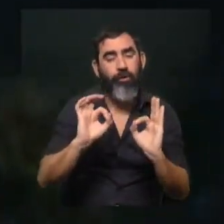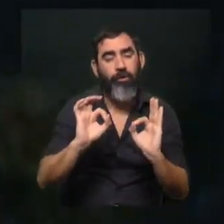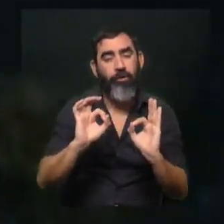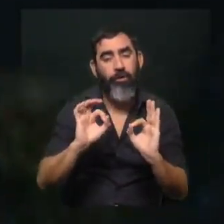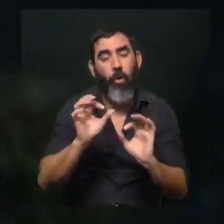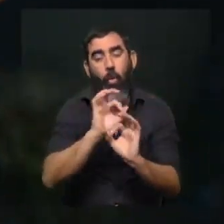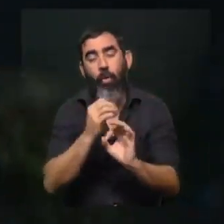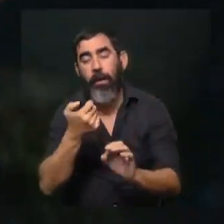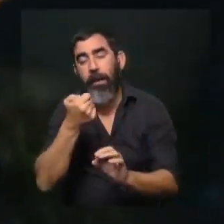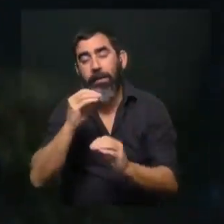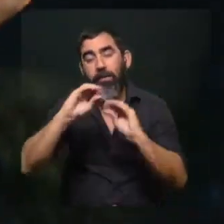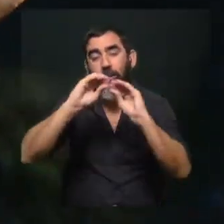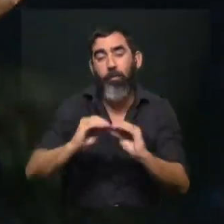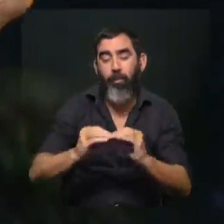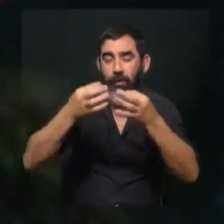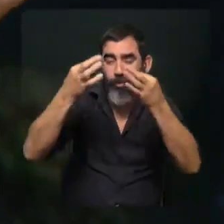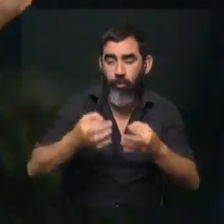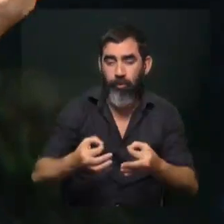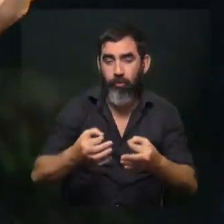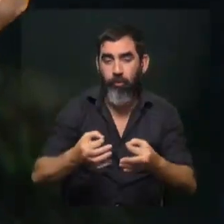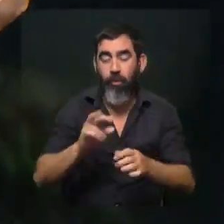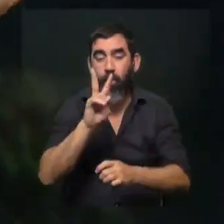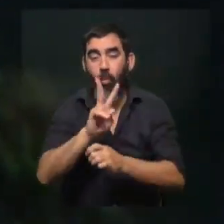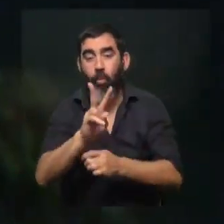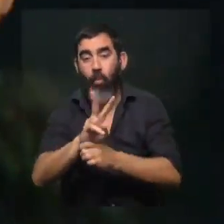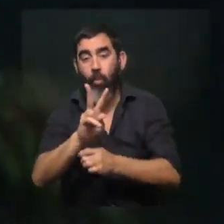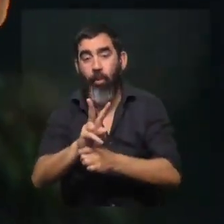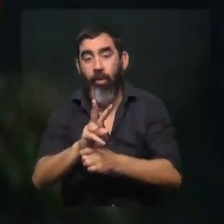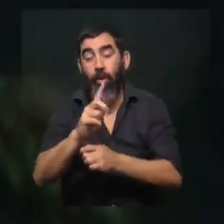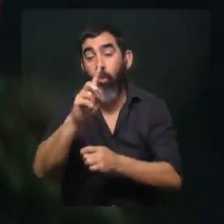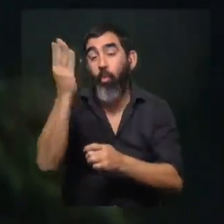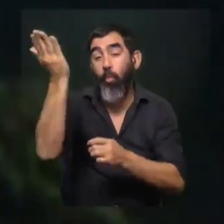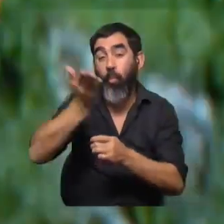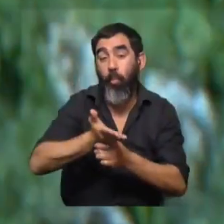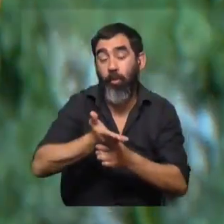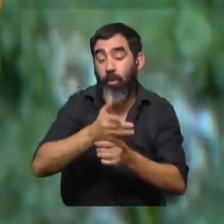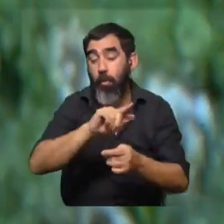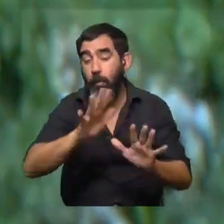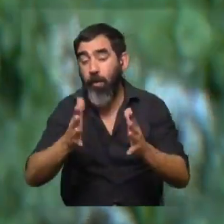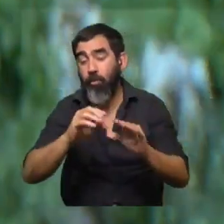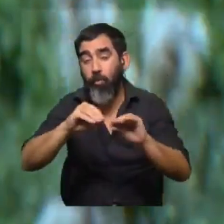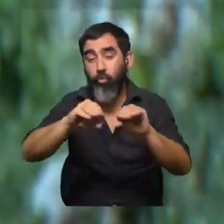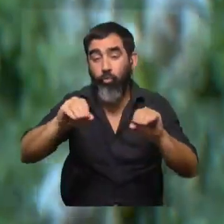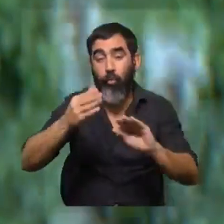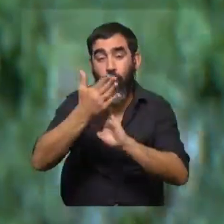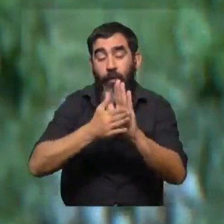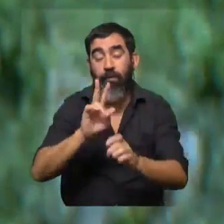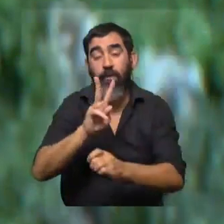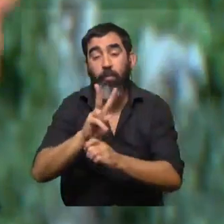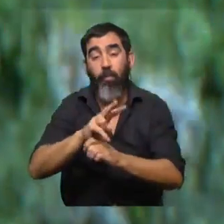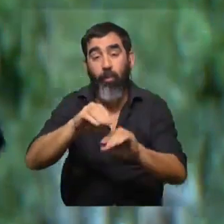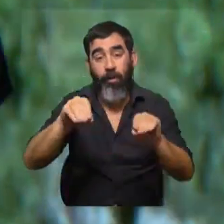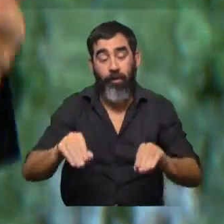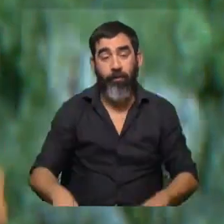estamos cerca de un presupuesto razonable para cuidar este 1% que es hoy más o menos de la superficie nacional bajo el régimen de áreas